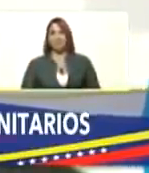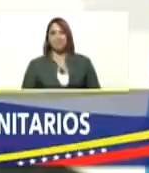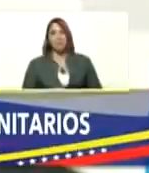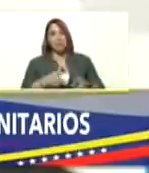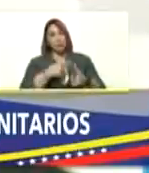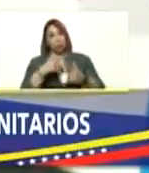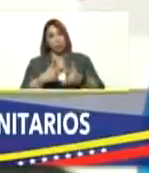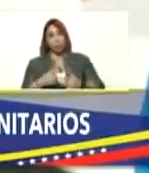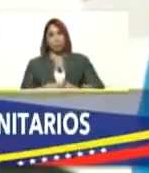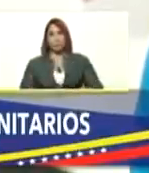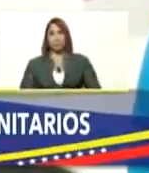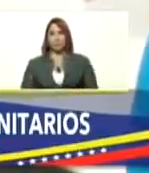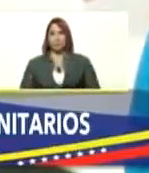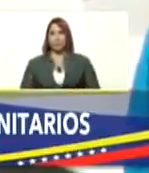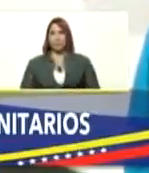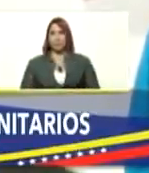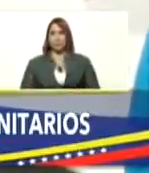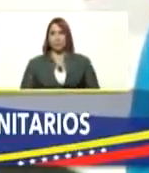Entonces,